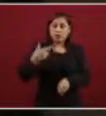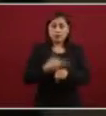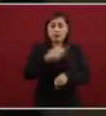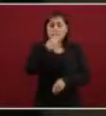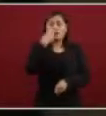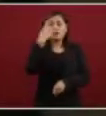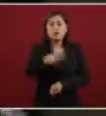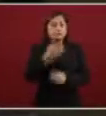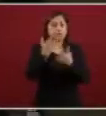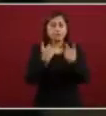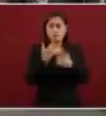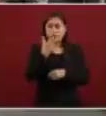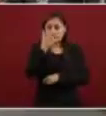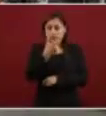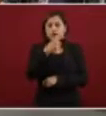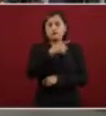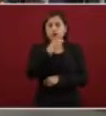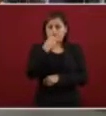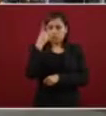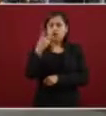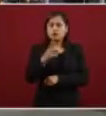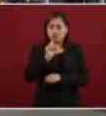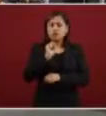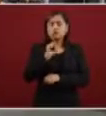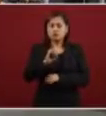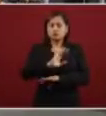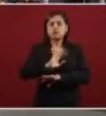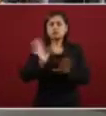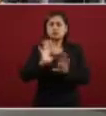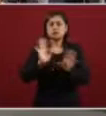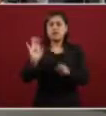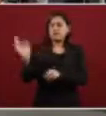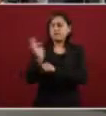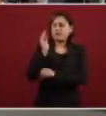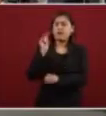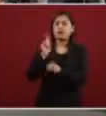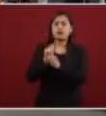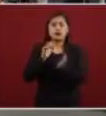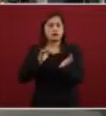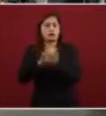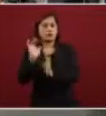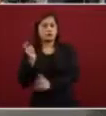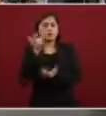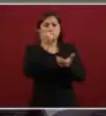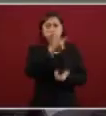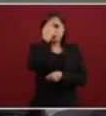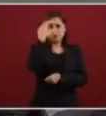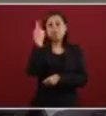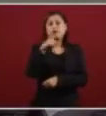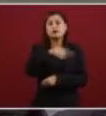ya se dijo también que el gobierno federal va a absorber los apoyos para los recursos de los